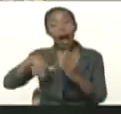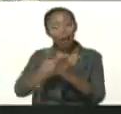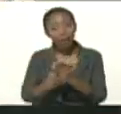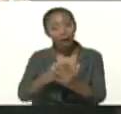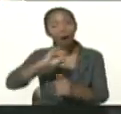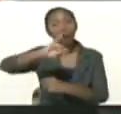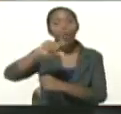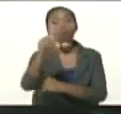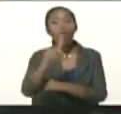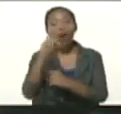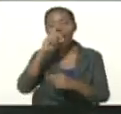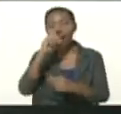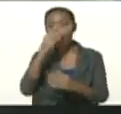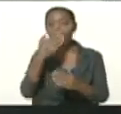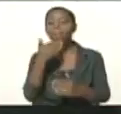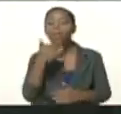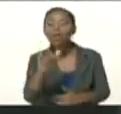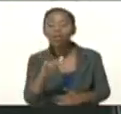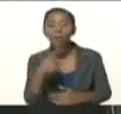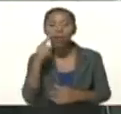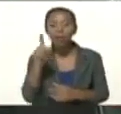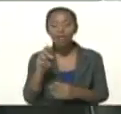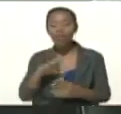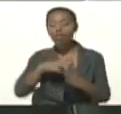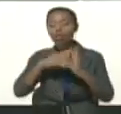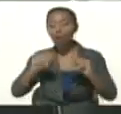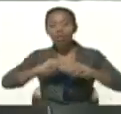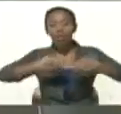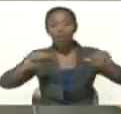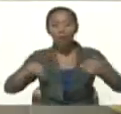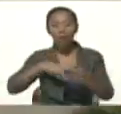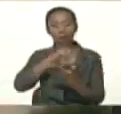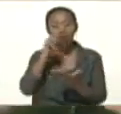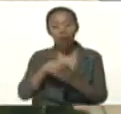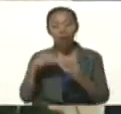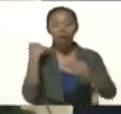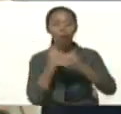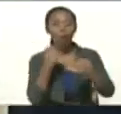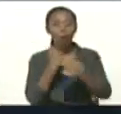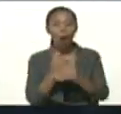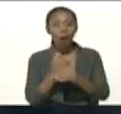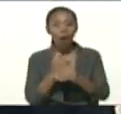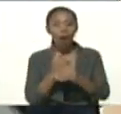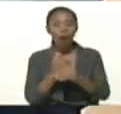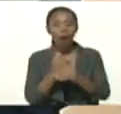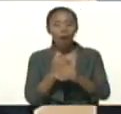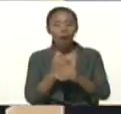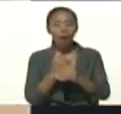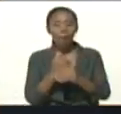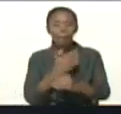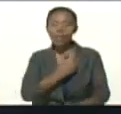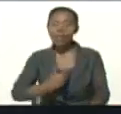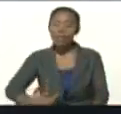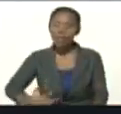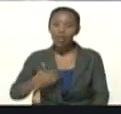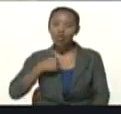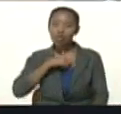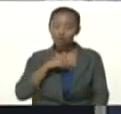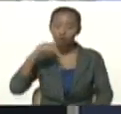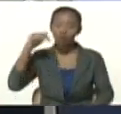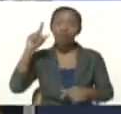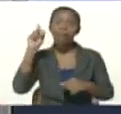primer semestre del 2020, en todo el territorio nacional. Igualmente, mi comandante, aquí también